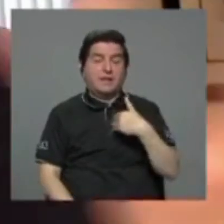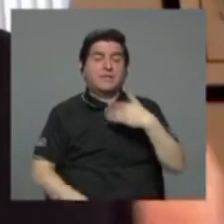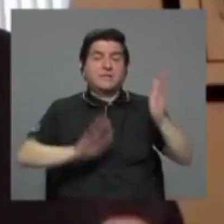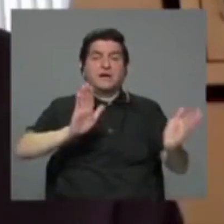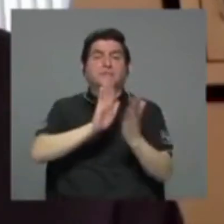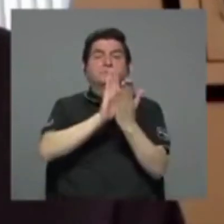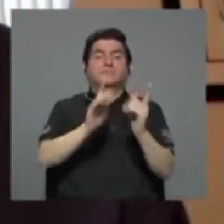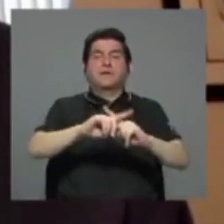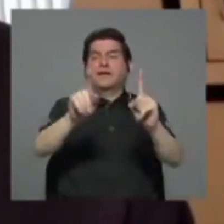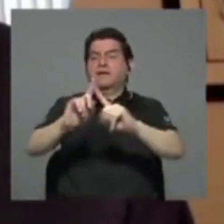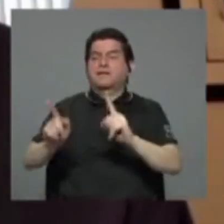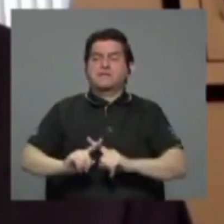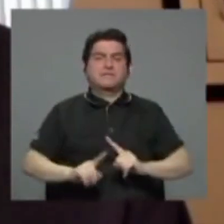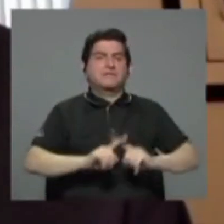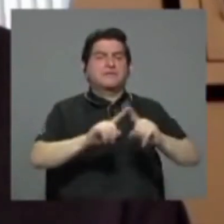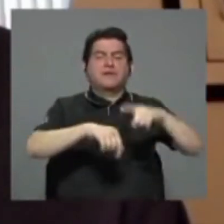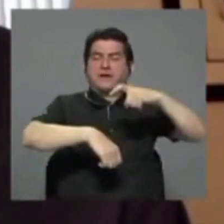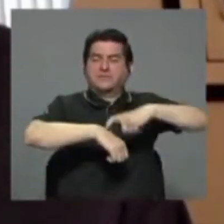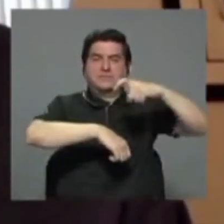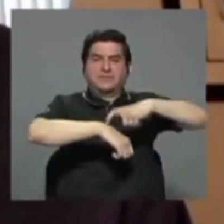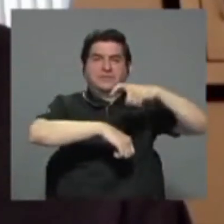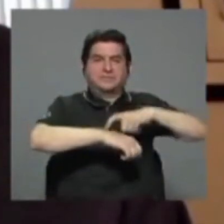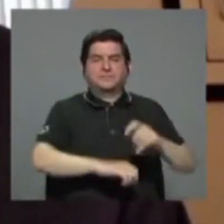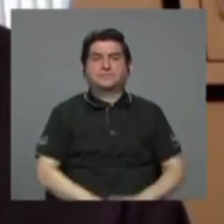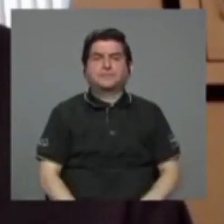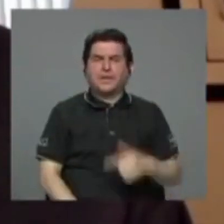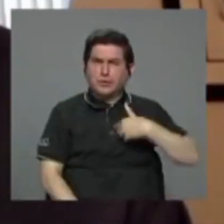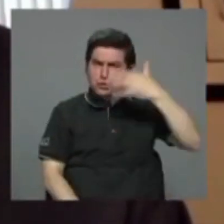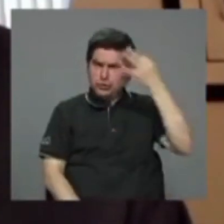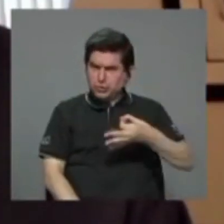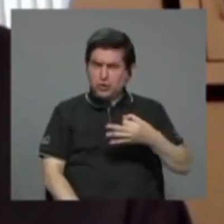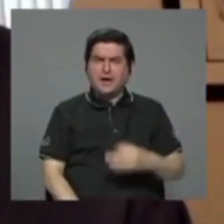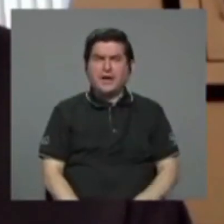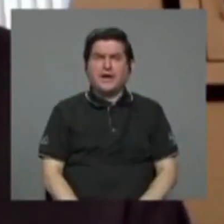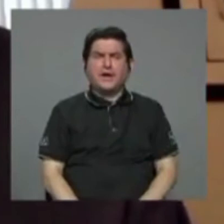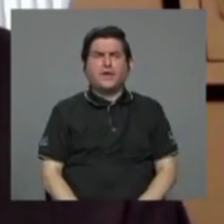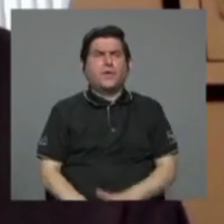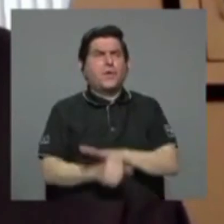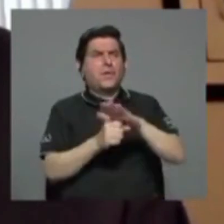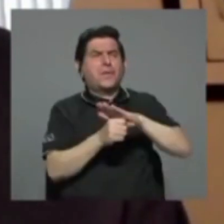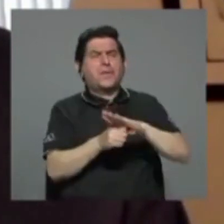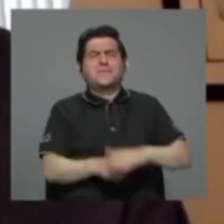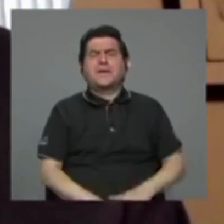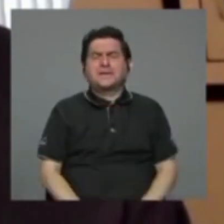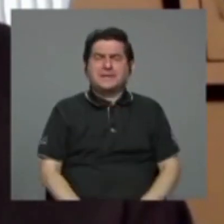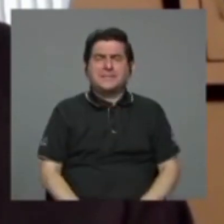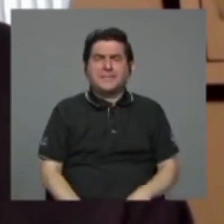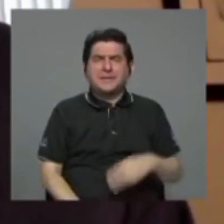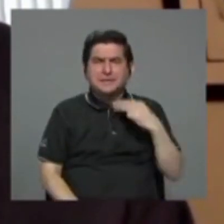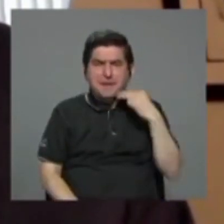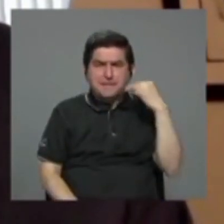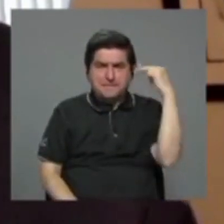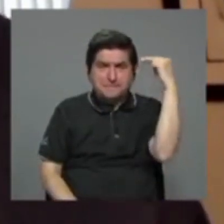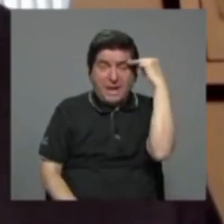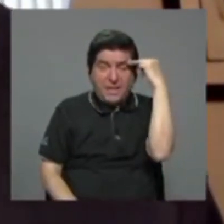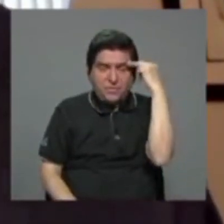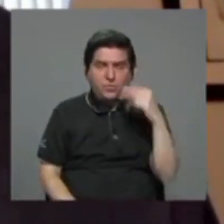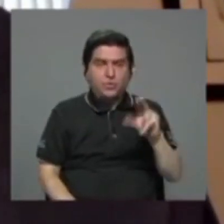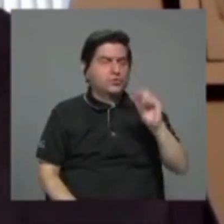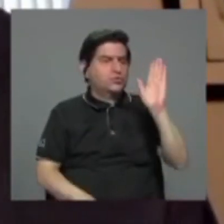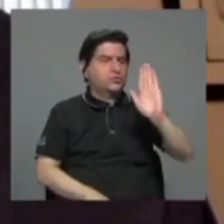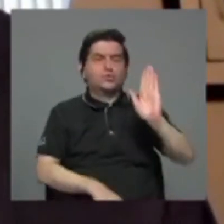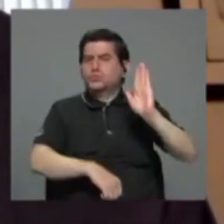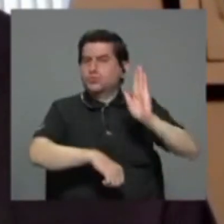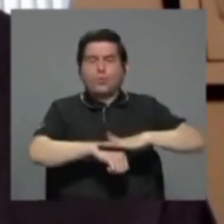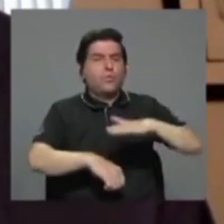afrontar en sus distintas facetas. Y yo creo que debemos tener la suficiente madurez para entender que no es culpa de él lo